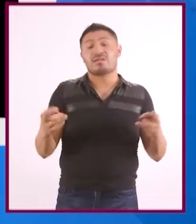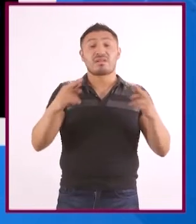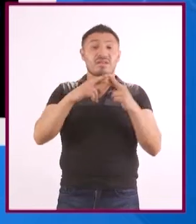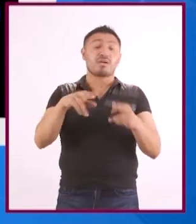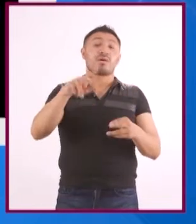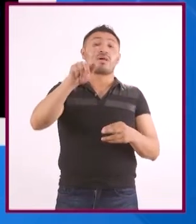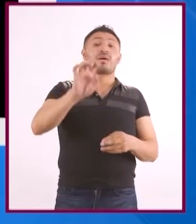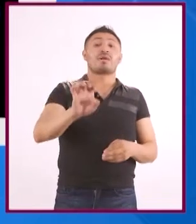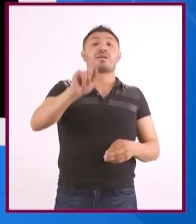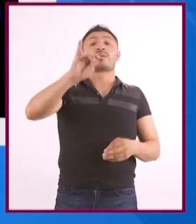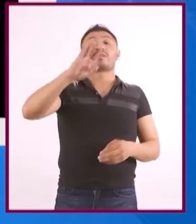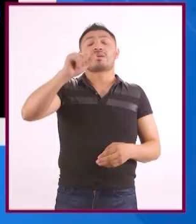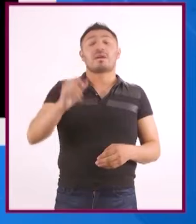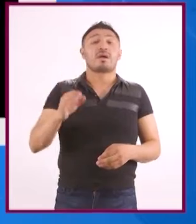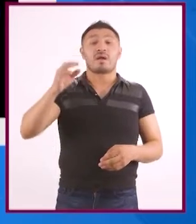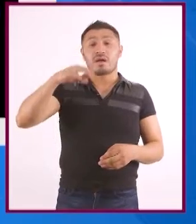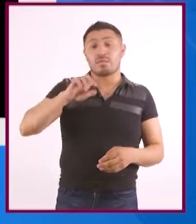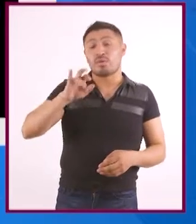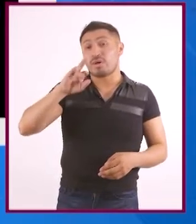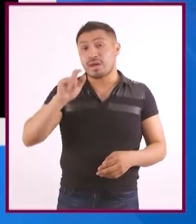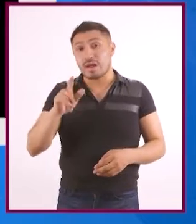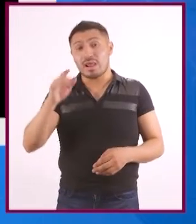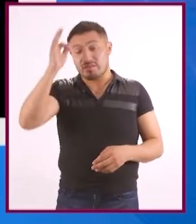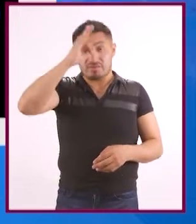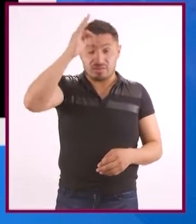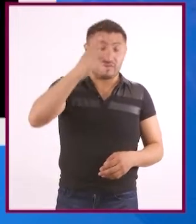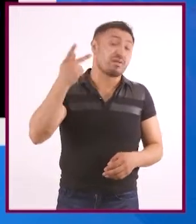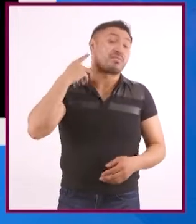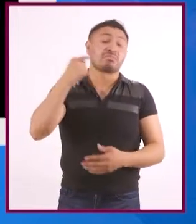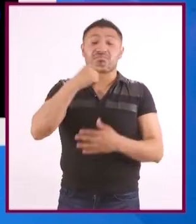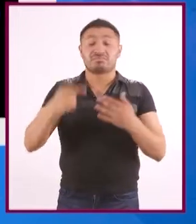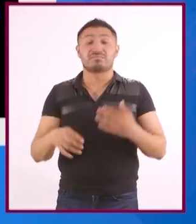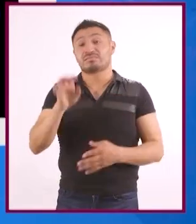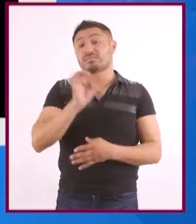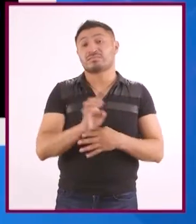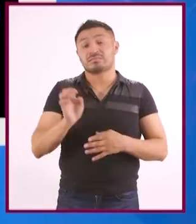morales, filosóficas, políticas, etcétera, ¿no? Entonces, esta